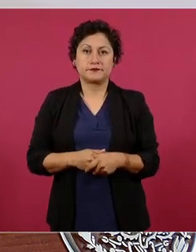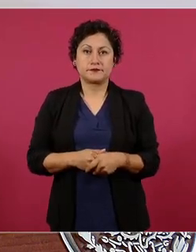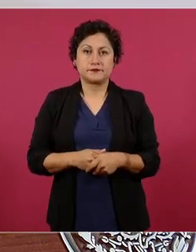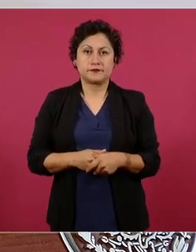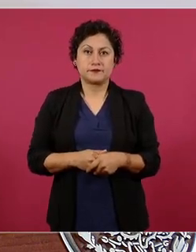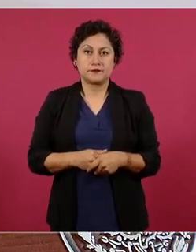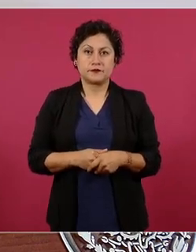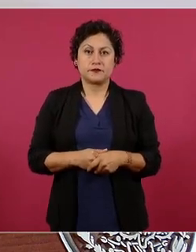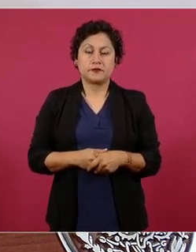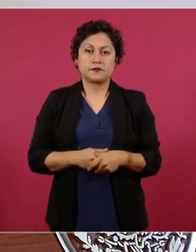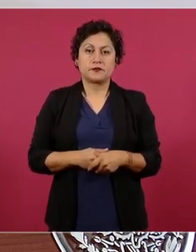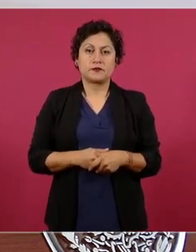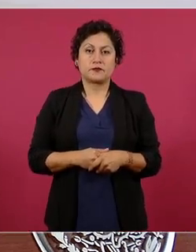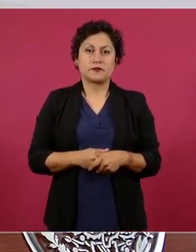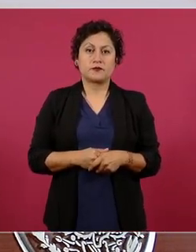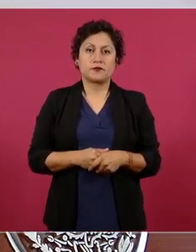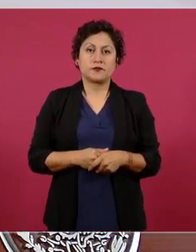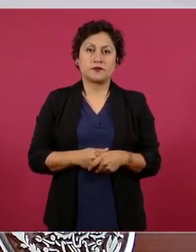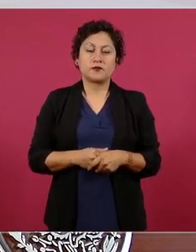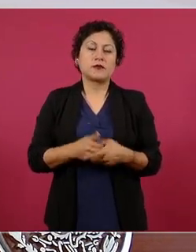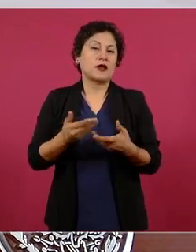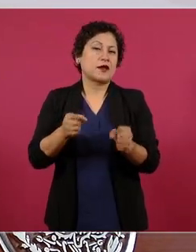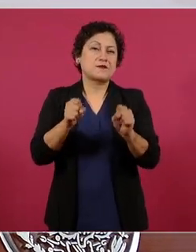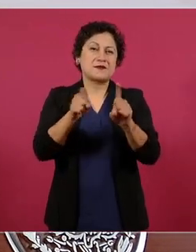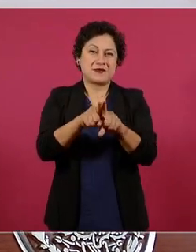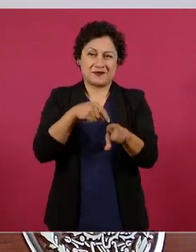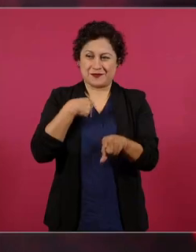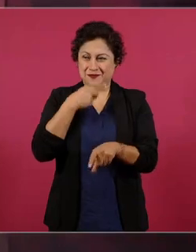en el caso del transporte de carga,